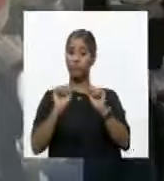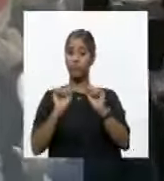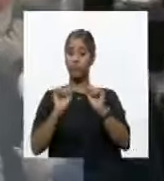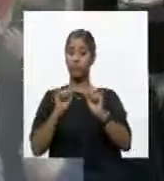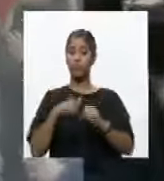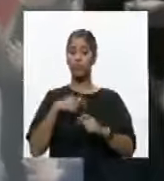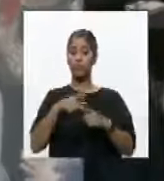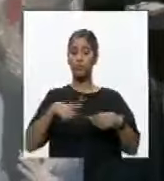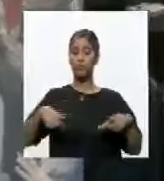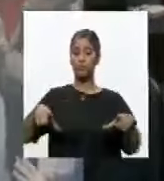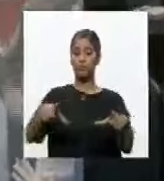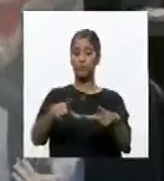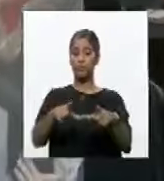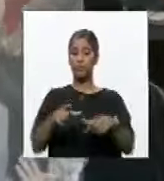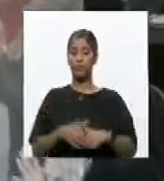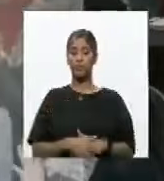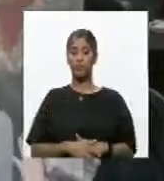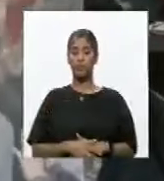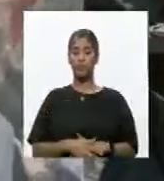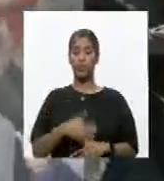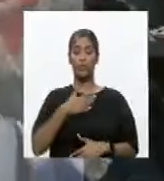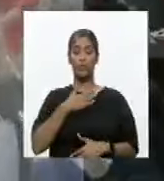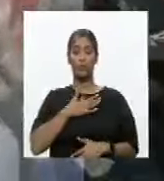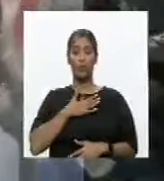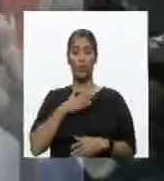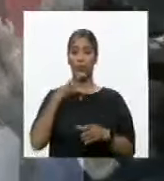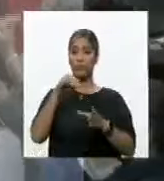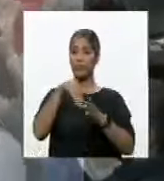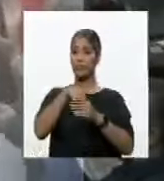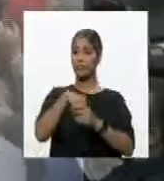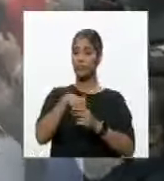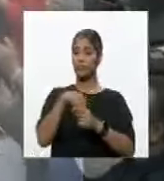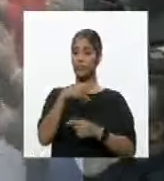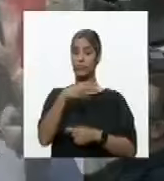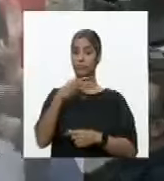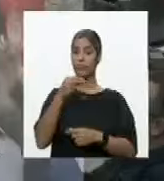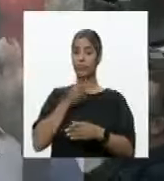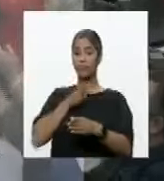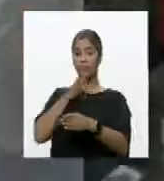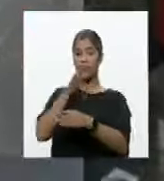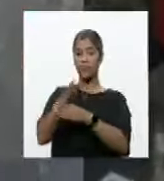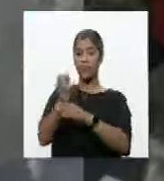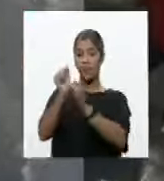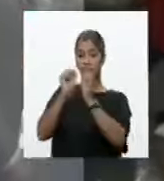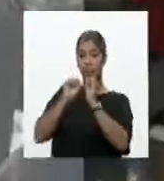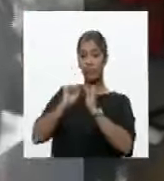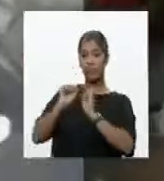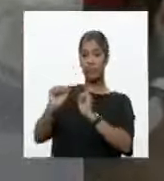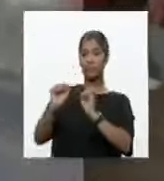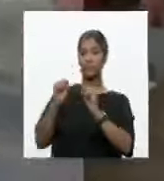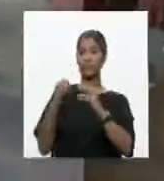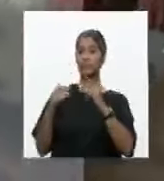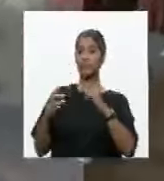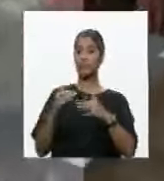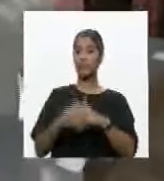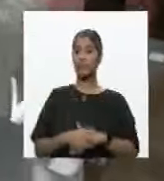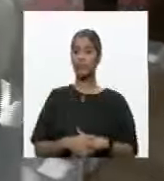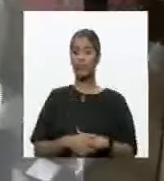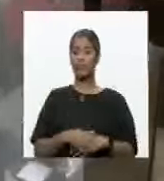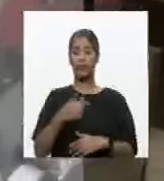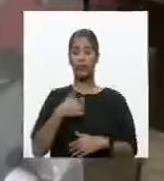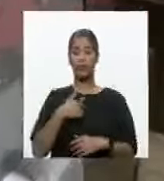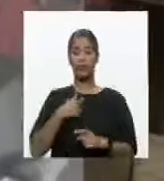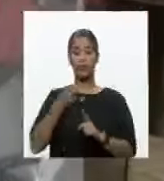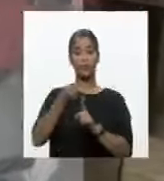del Momboy. Yo no me quedo en la casa, pues al combate me voy. Voy